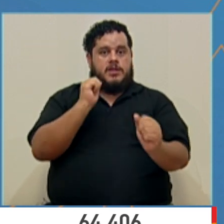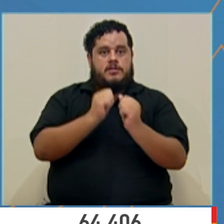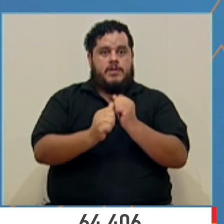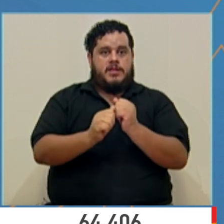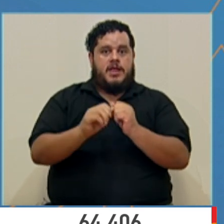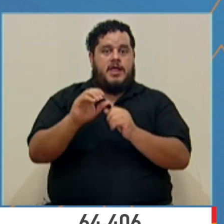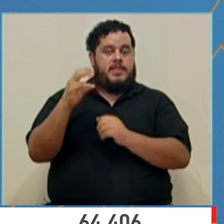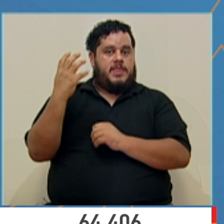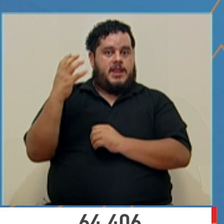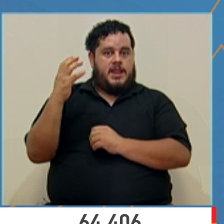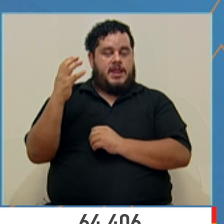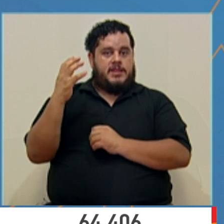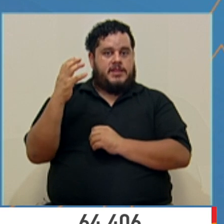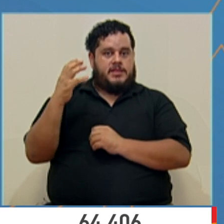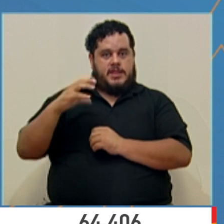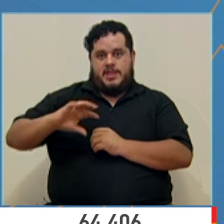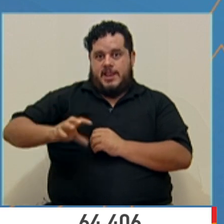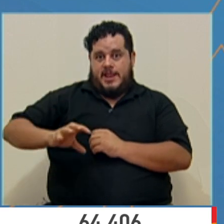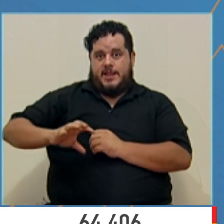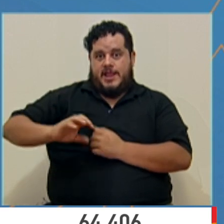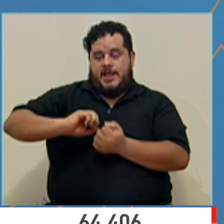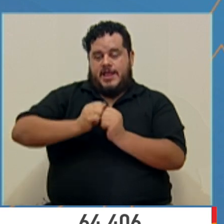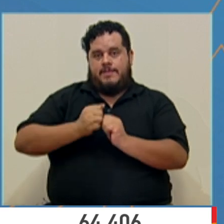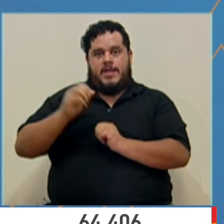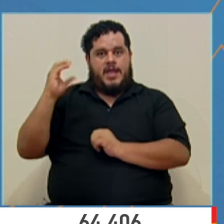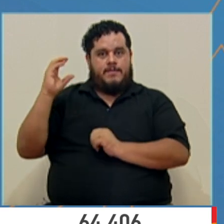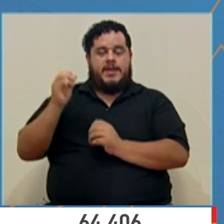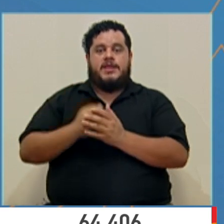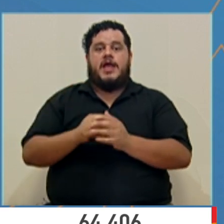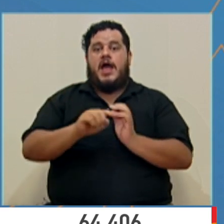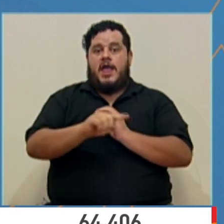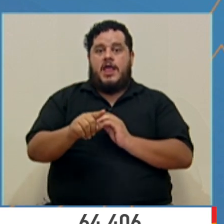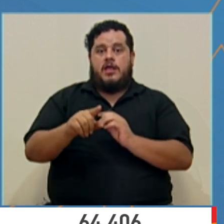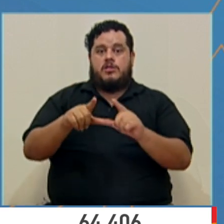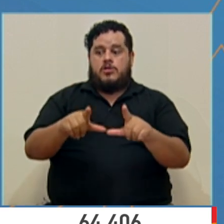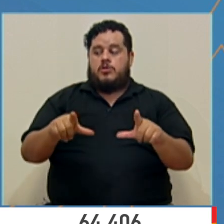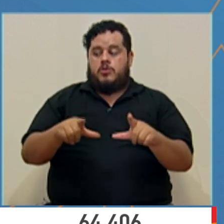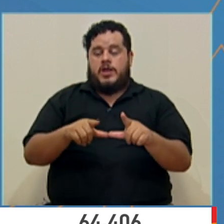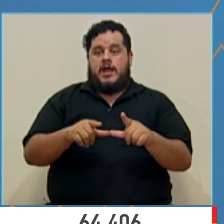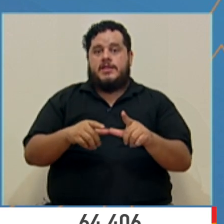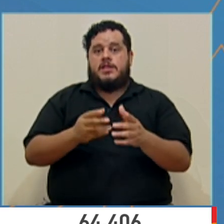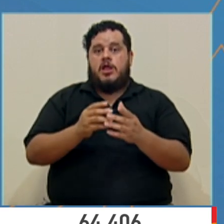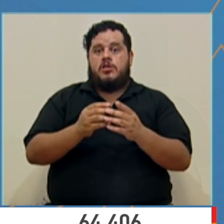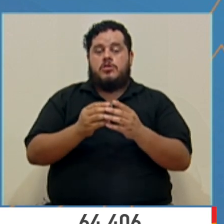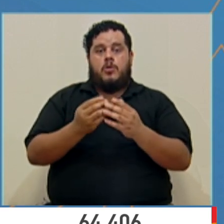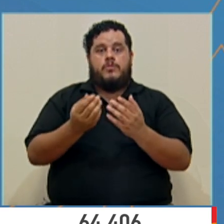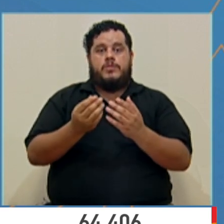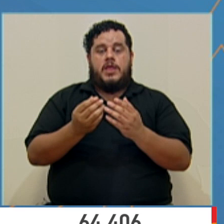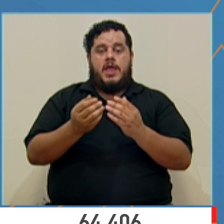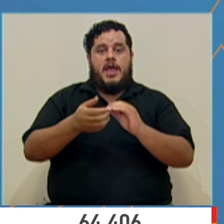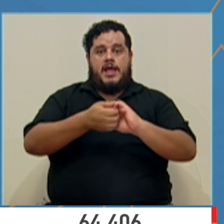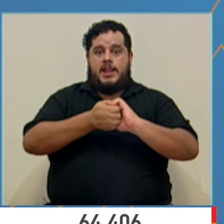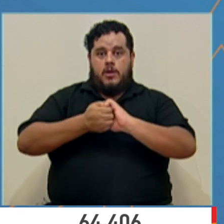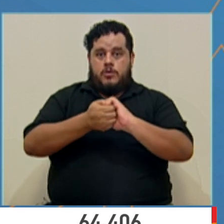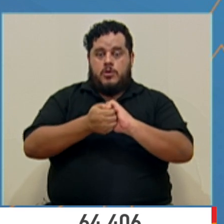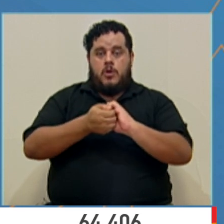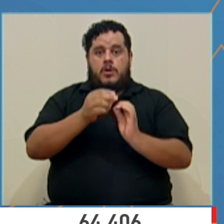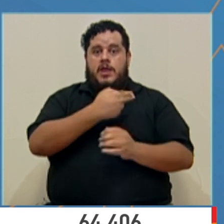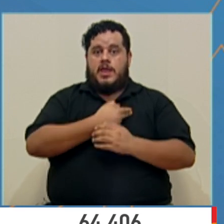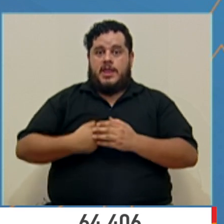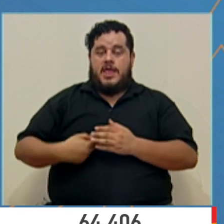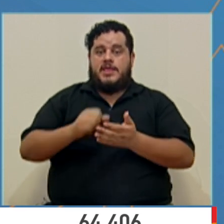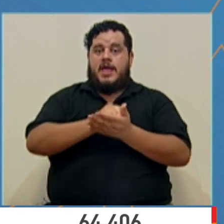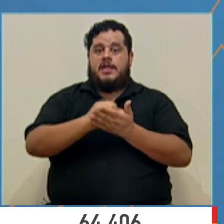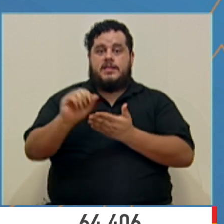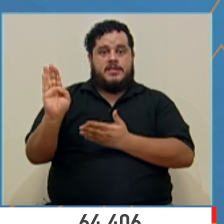alerta naranja a la condición de alerta amarilla. Estos cantones son La Unión, Heredia,